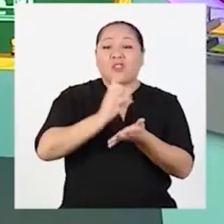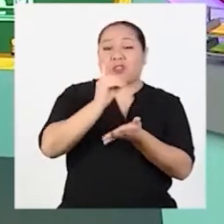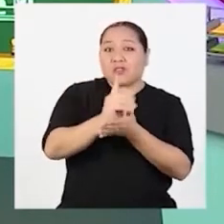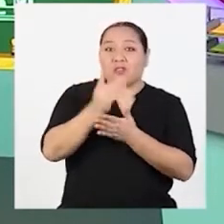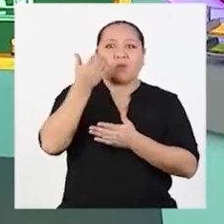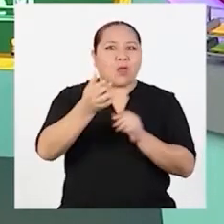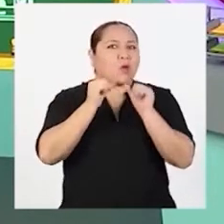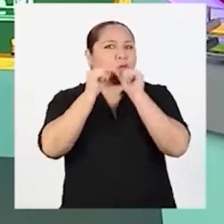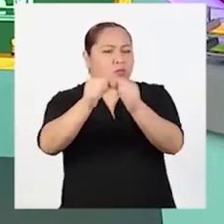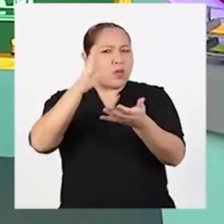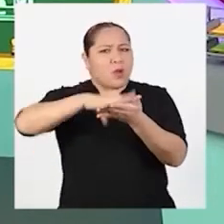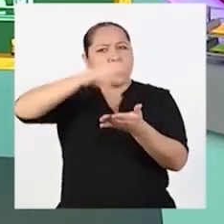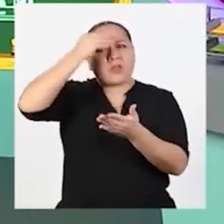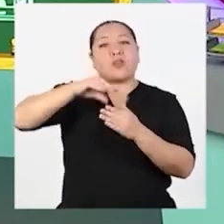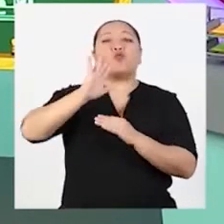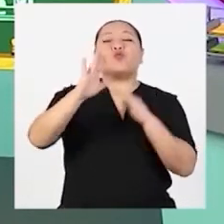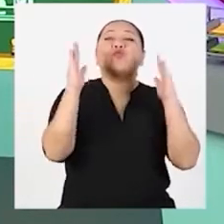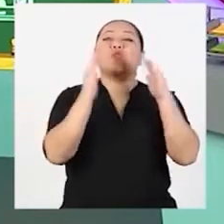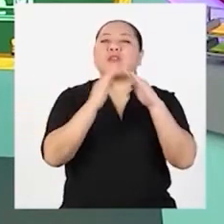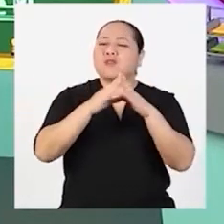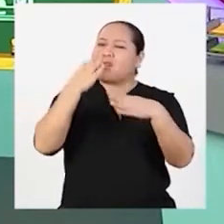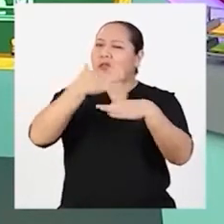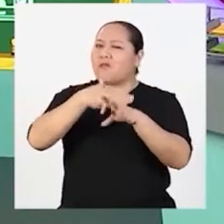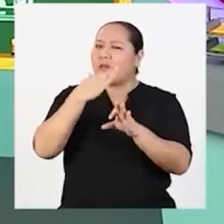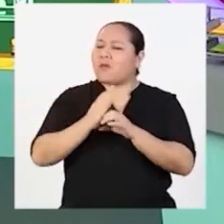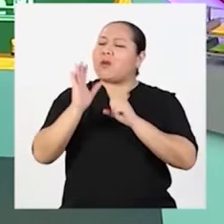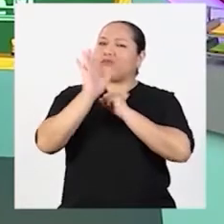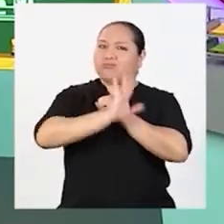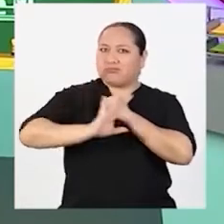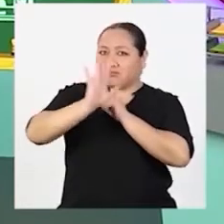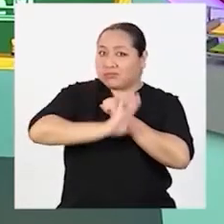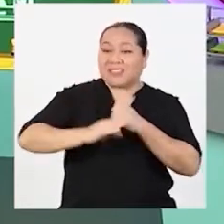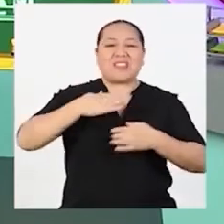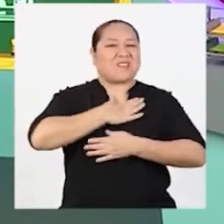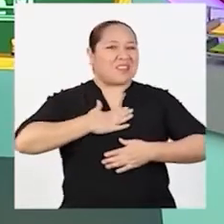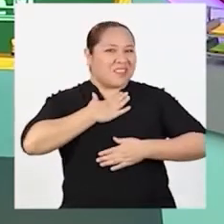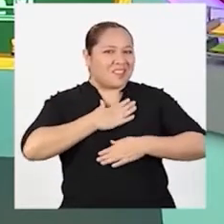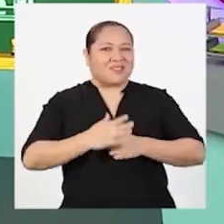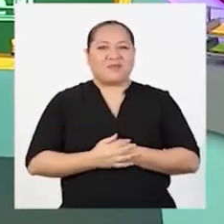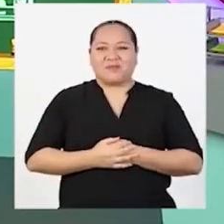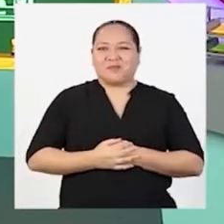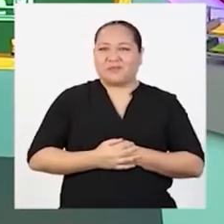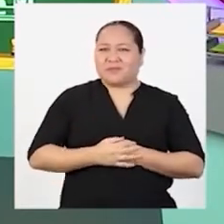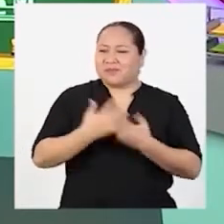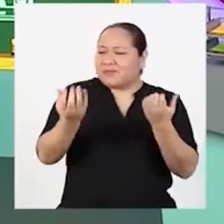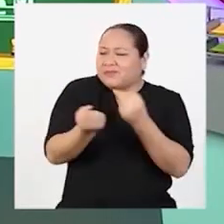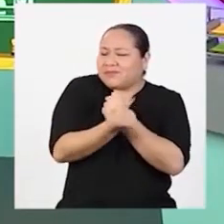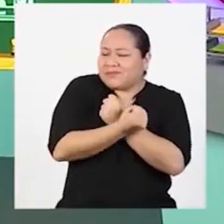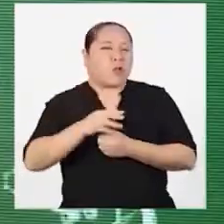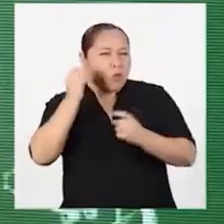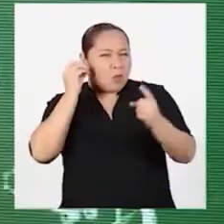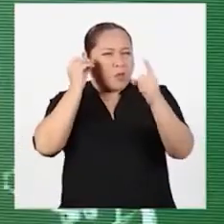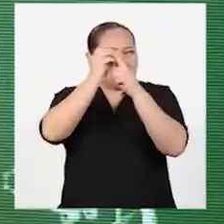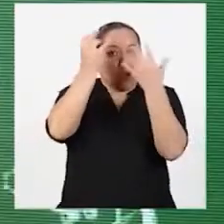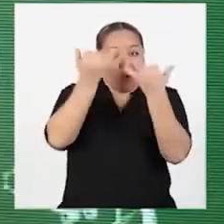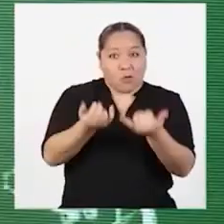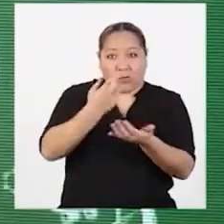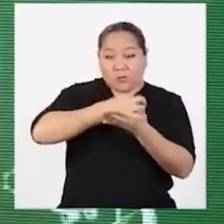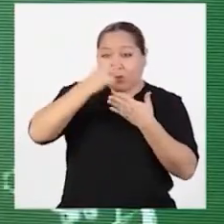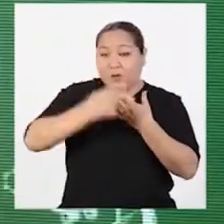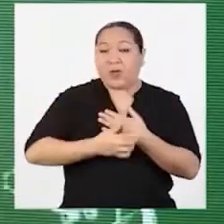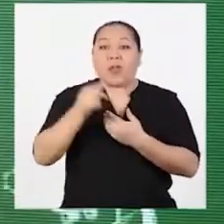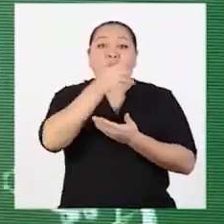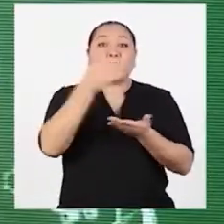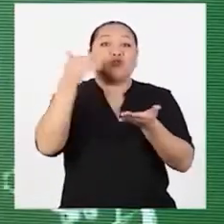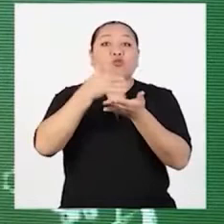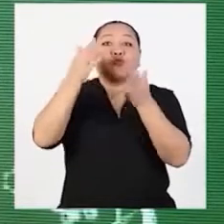Una iniciativa del Ministerio de Educación para continuar aprendiendo desde casa de una manera segura y divertida. Nuestro objetivo para el